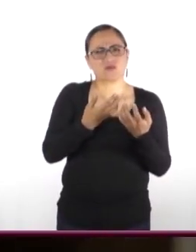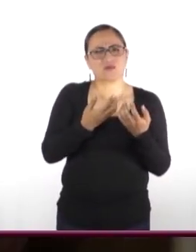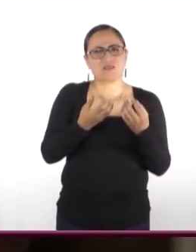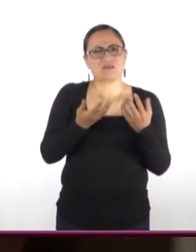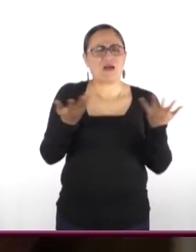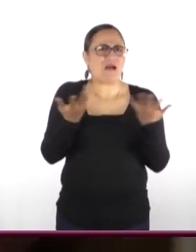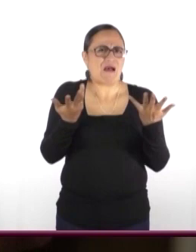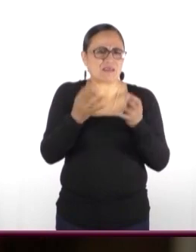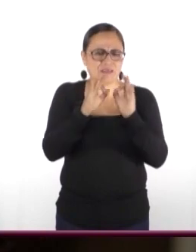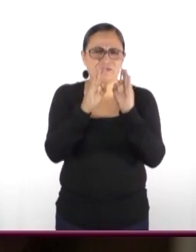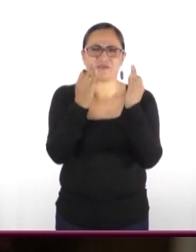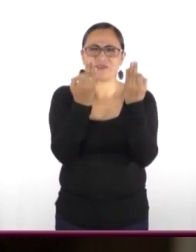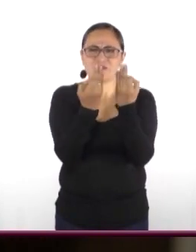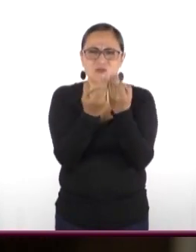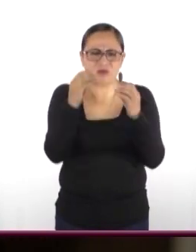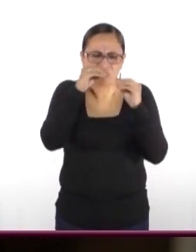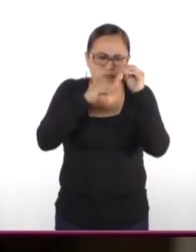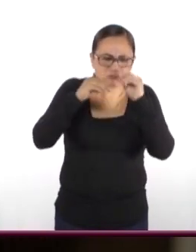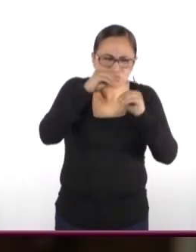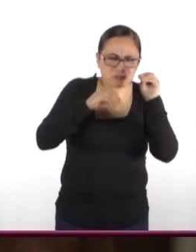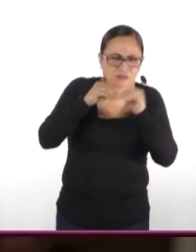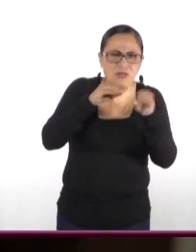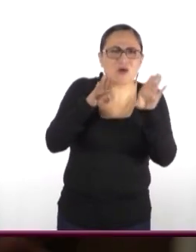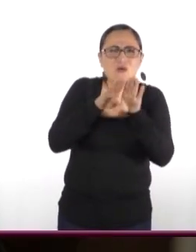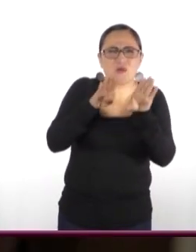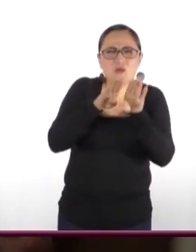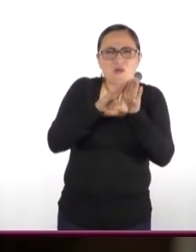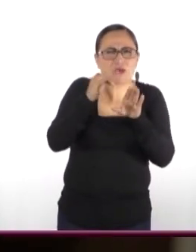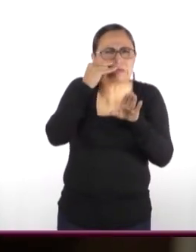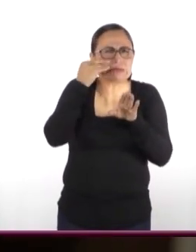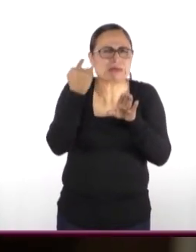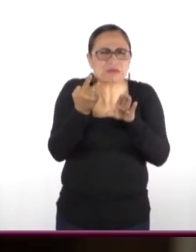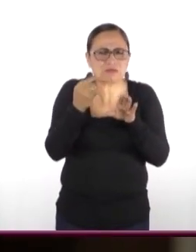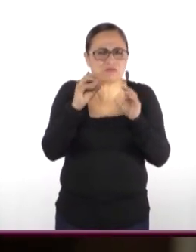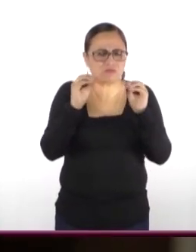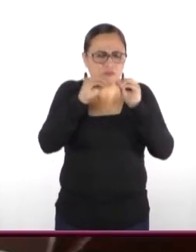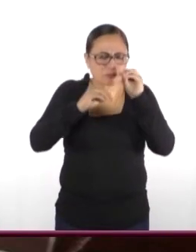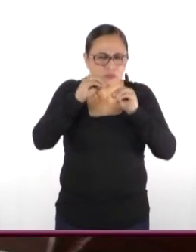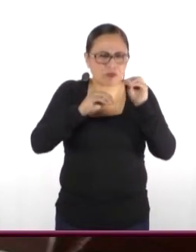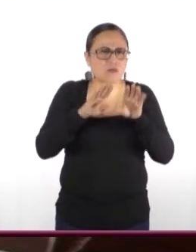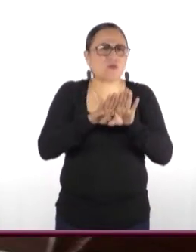podemos arreglar cristalográficos? ¿Cómo podemos observar los arreglos cristalográficos?